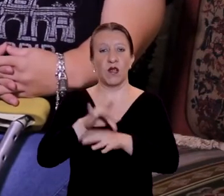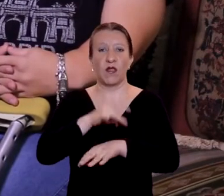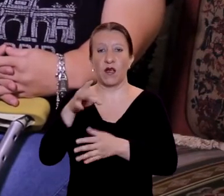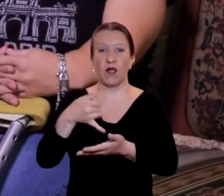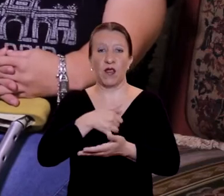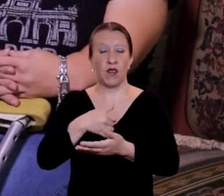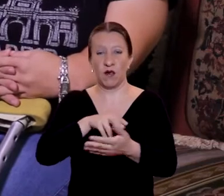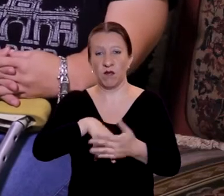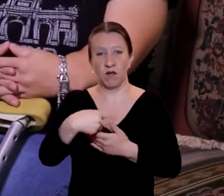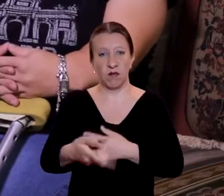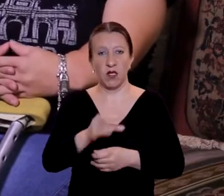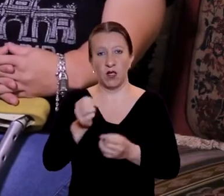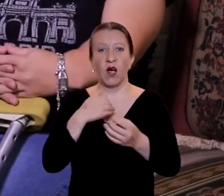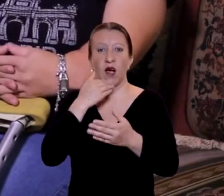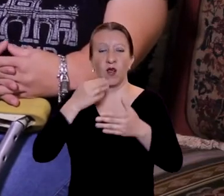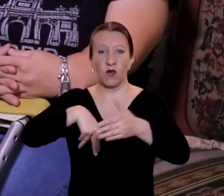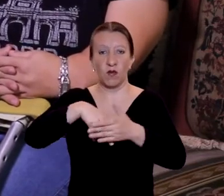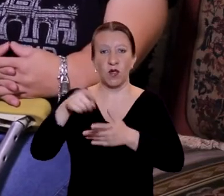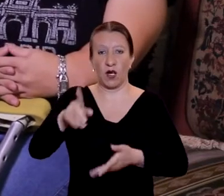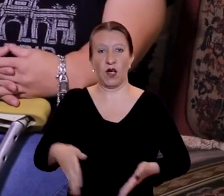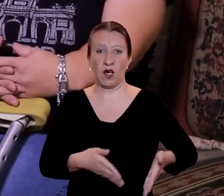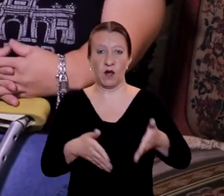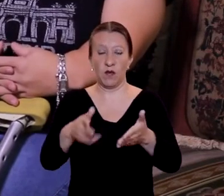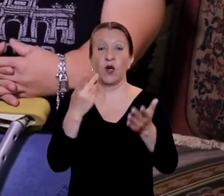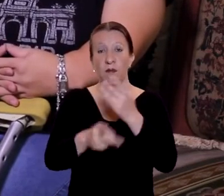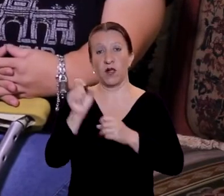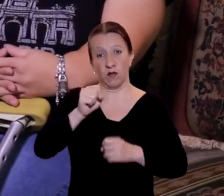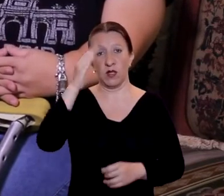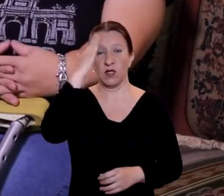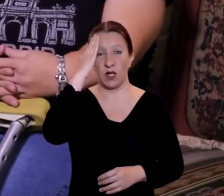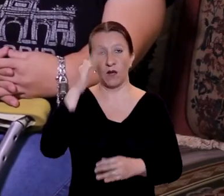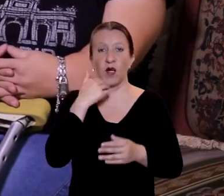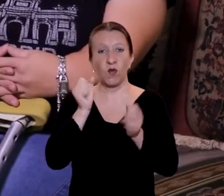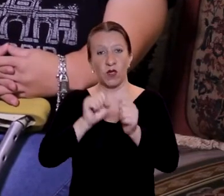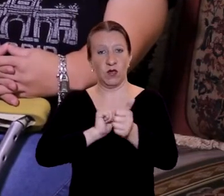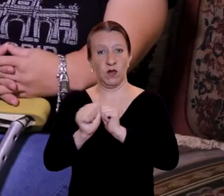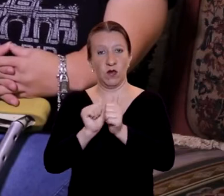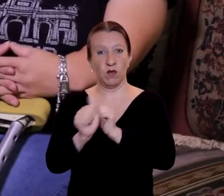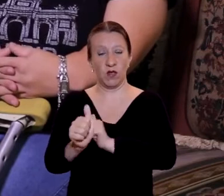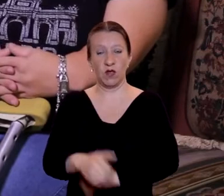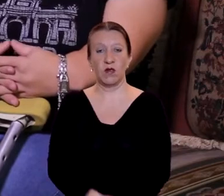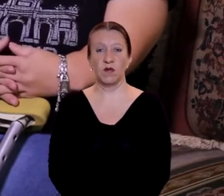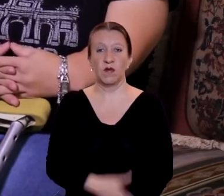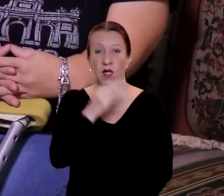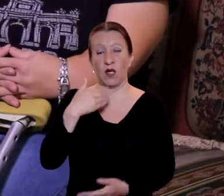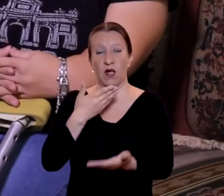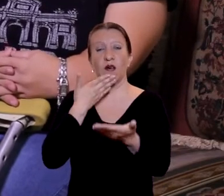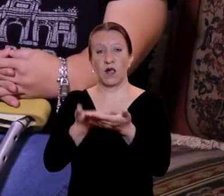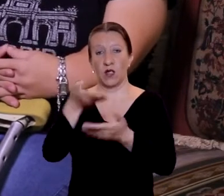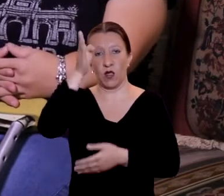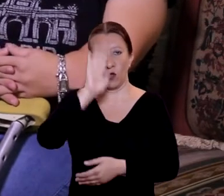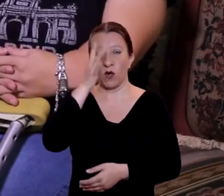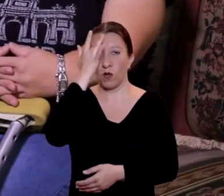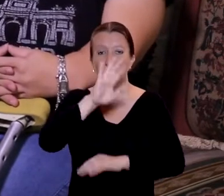derrotar por pequeños obstáculos que ellos tienen en su camino. Sin embargo, hay que saber sobrellevarlos y hay que ser agradecidos con